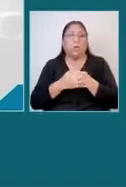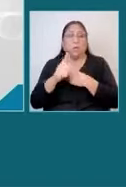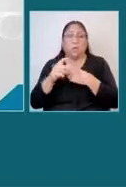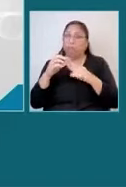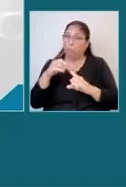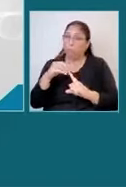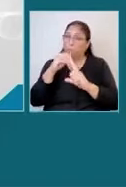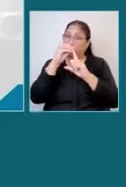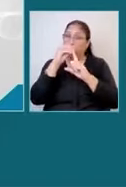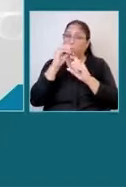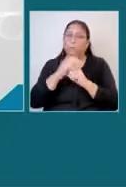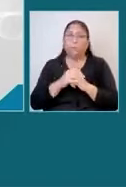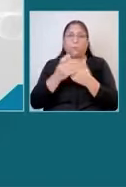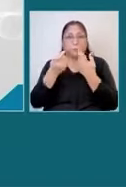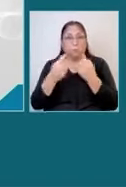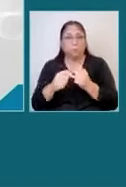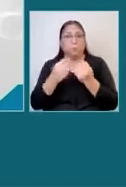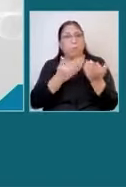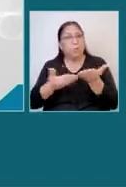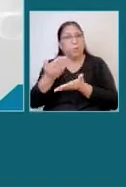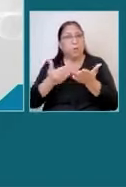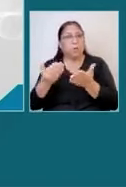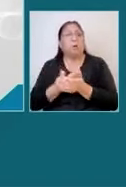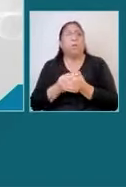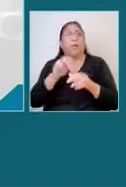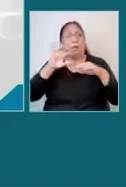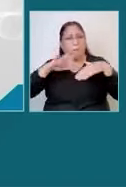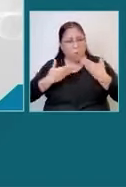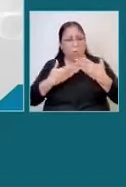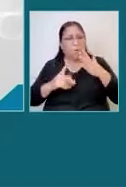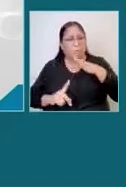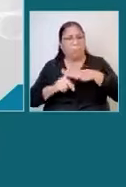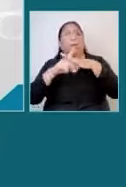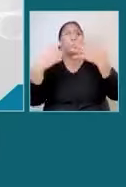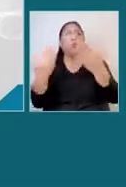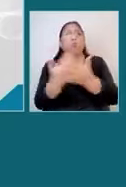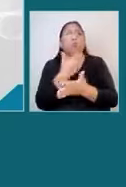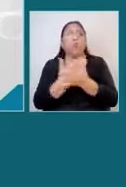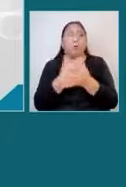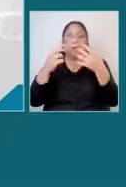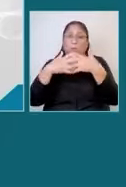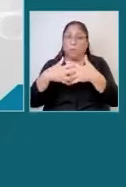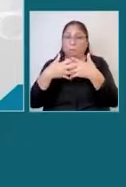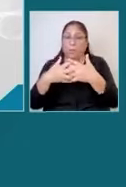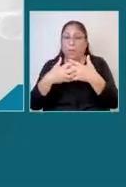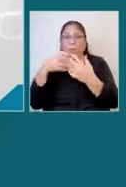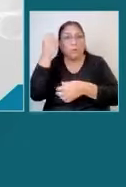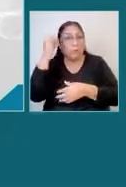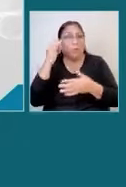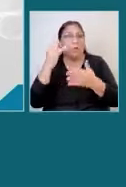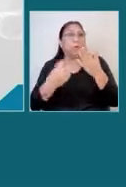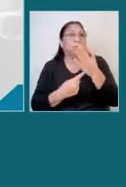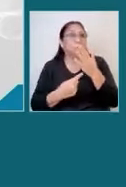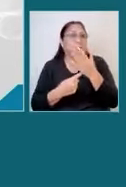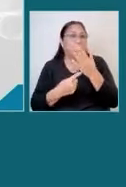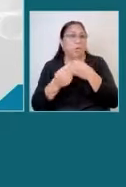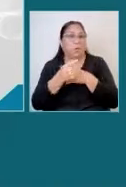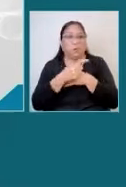principalmente tratando de generar las condiciones para el surgimiento de nuevas empresas innovadoras, ¿no? Y, digamos, para lograr esa